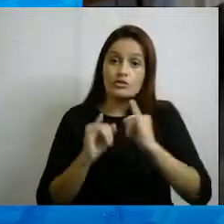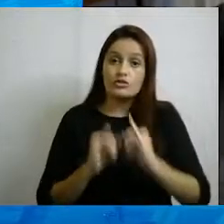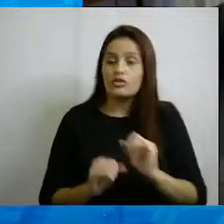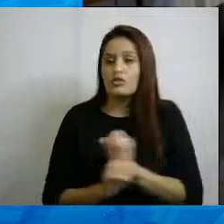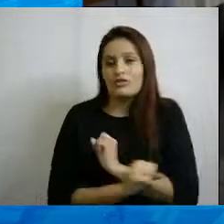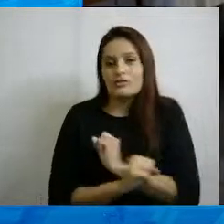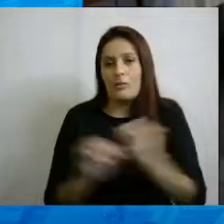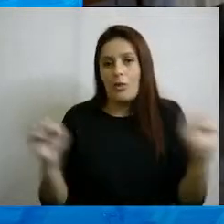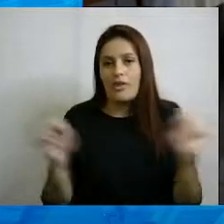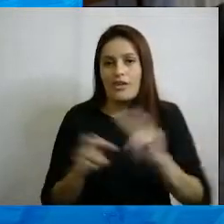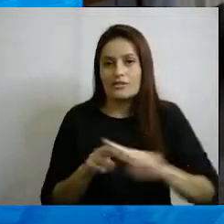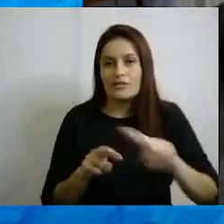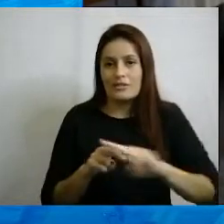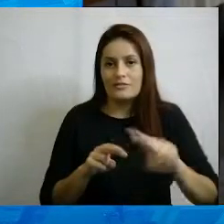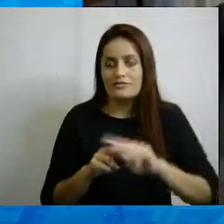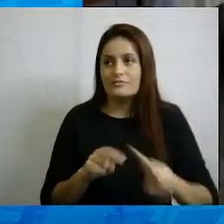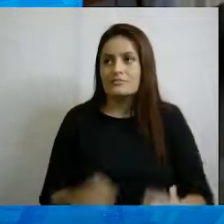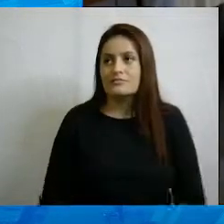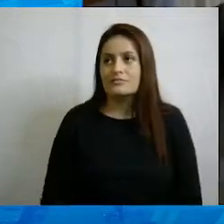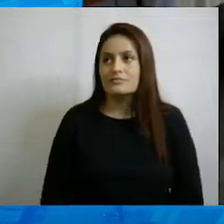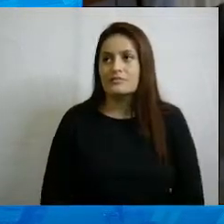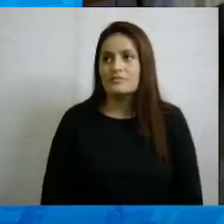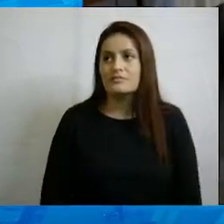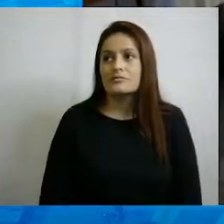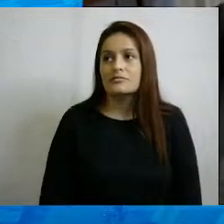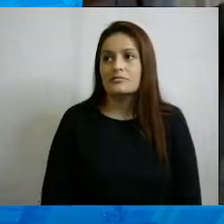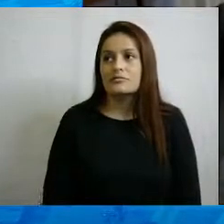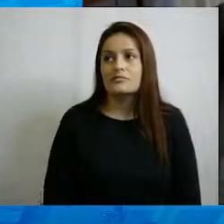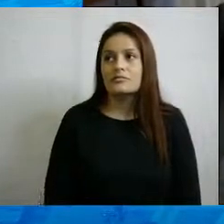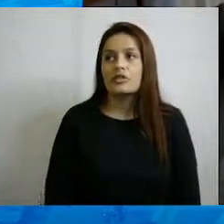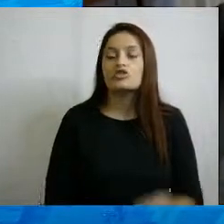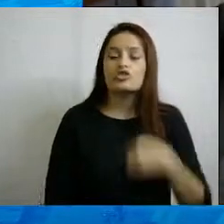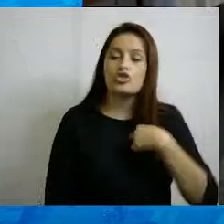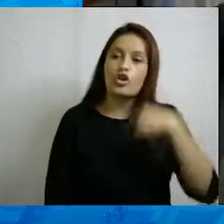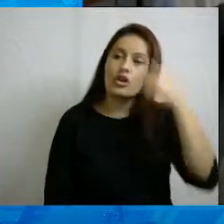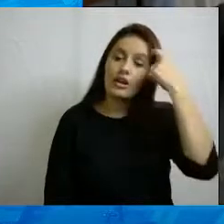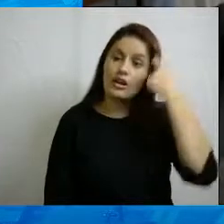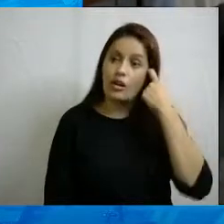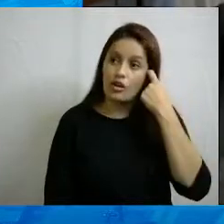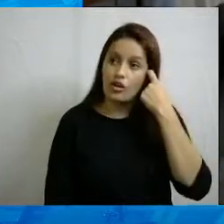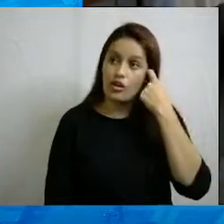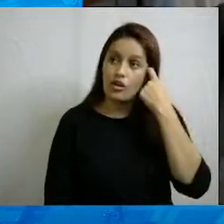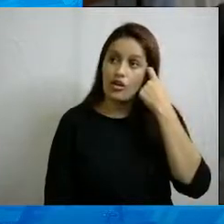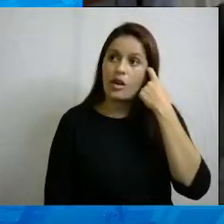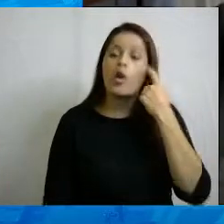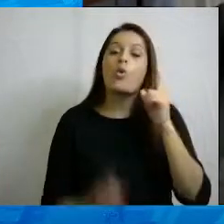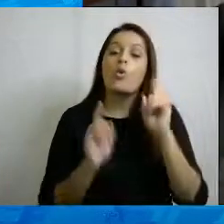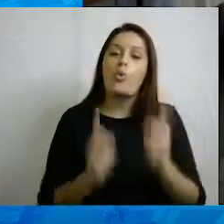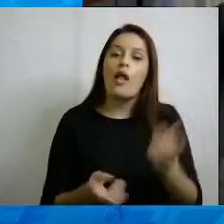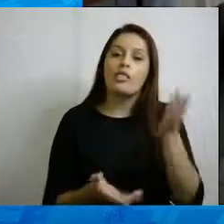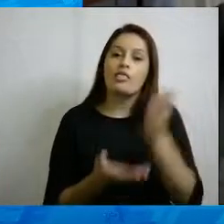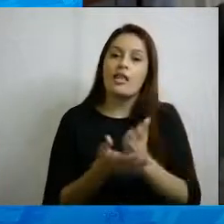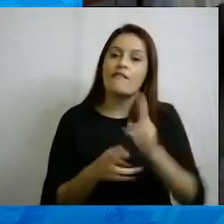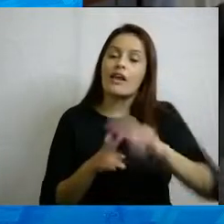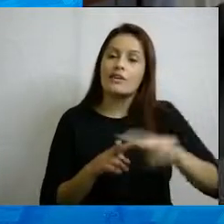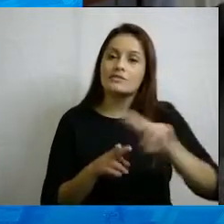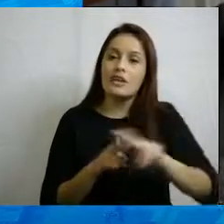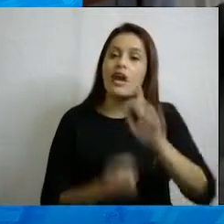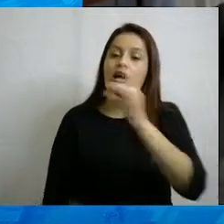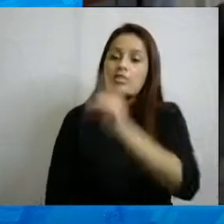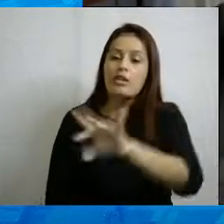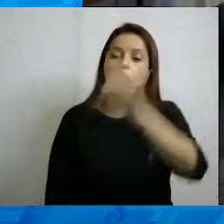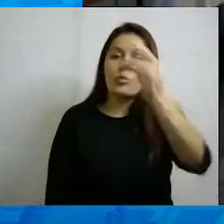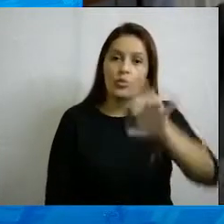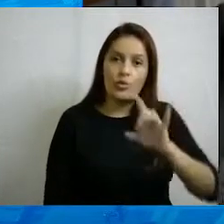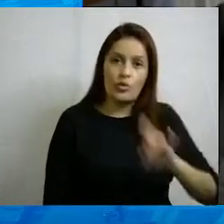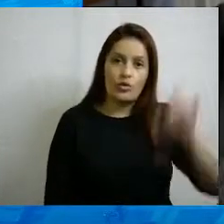no podríamos hacerlo. Sin perjuicio de eso, yo creo que debemos ver el caso a caso, incluso